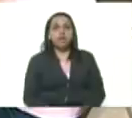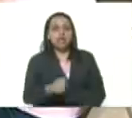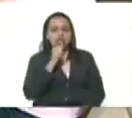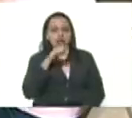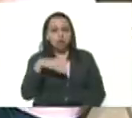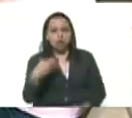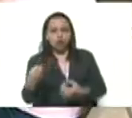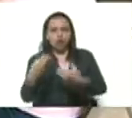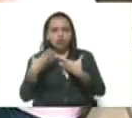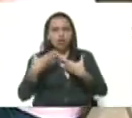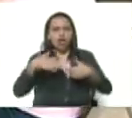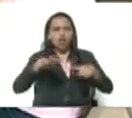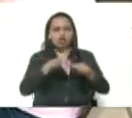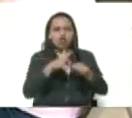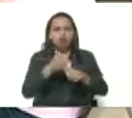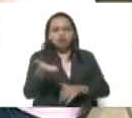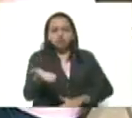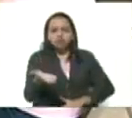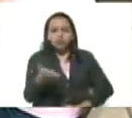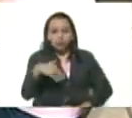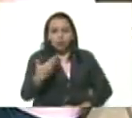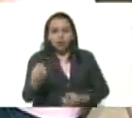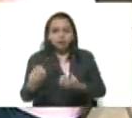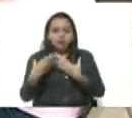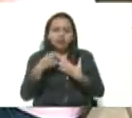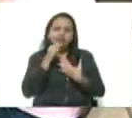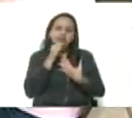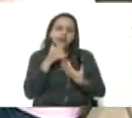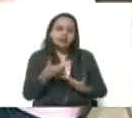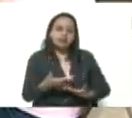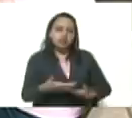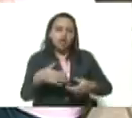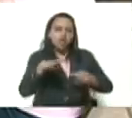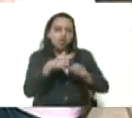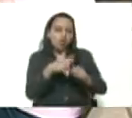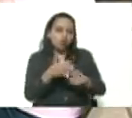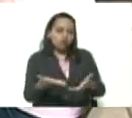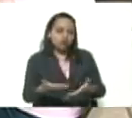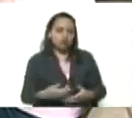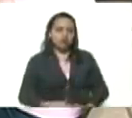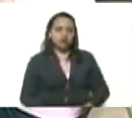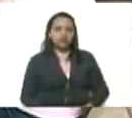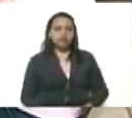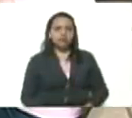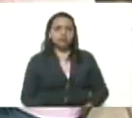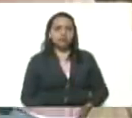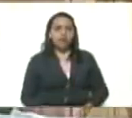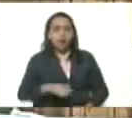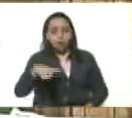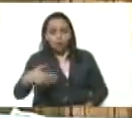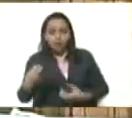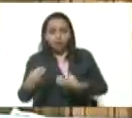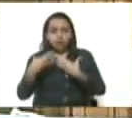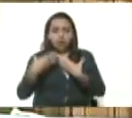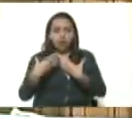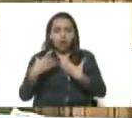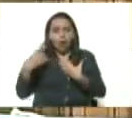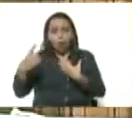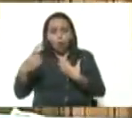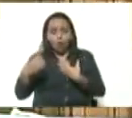contaminar? ¿Dónde se puede contaminar? ¿Quién? ¿Dónde? ¿Lo puede contaminar un